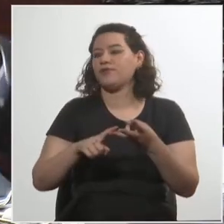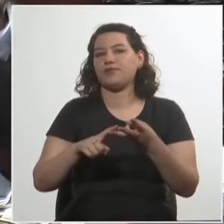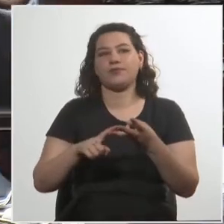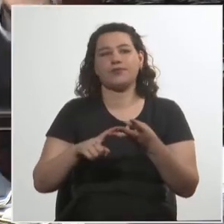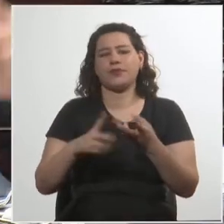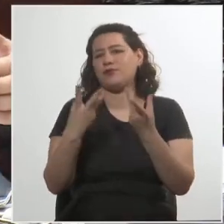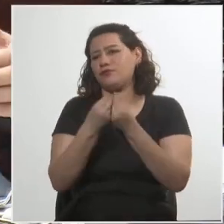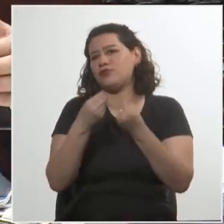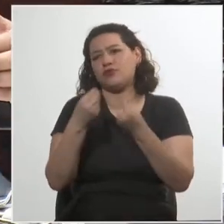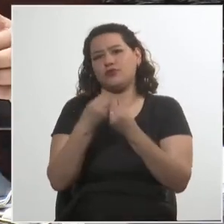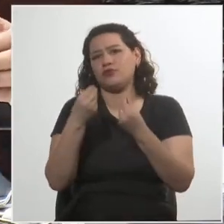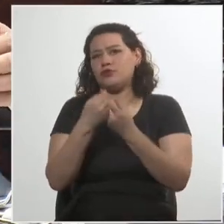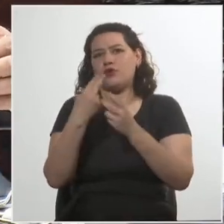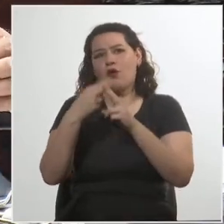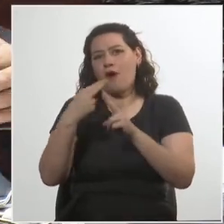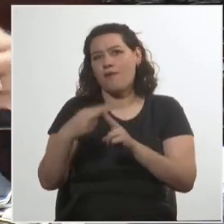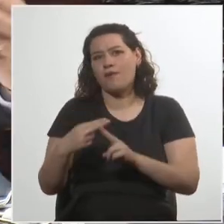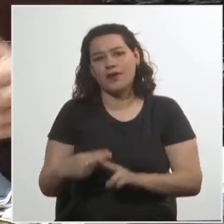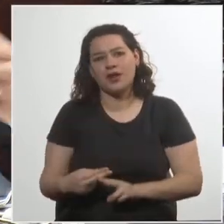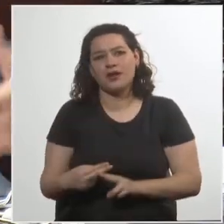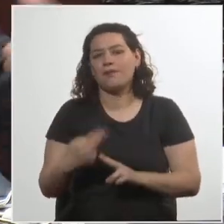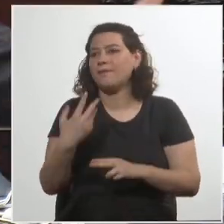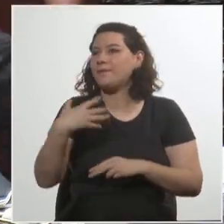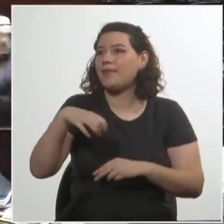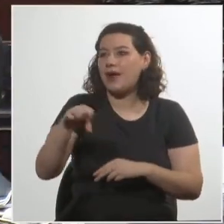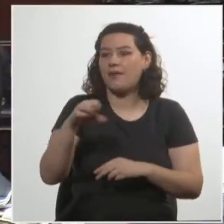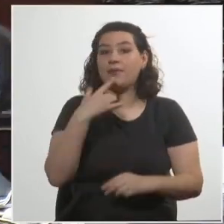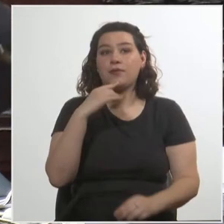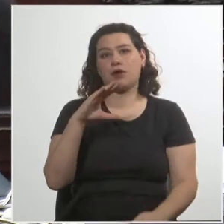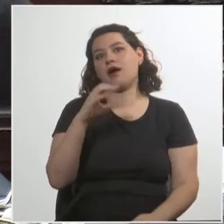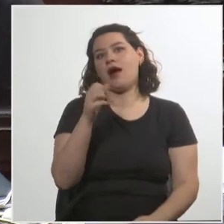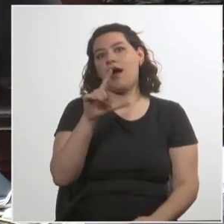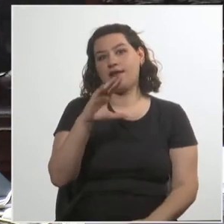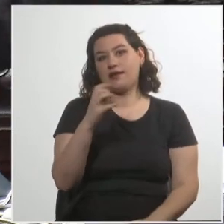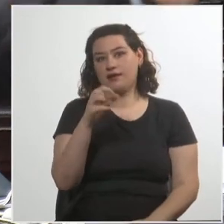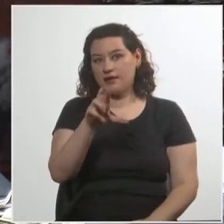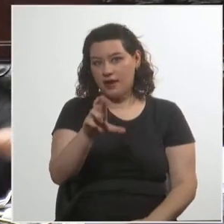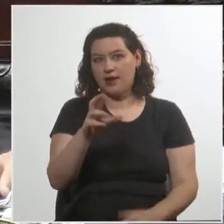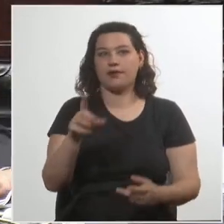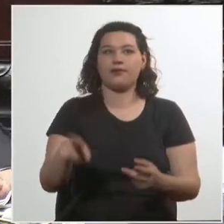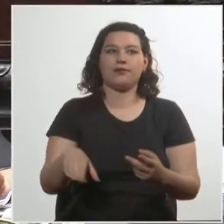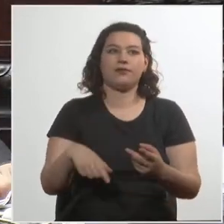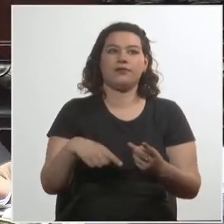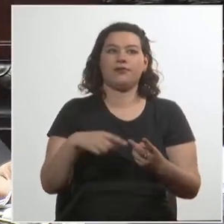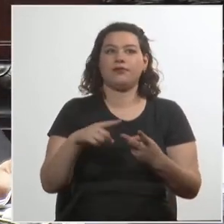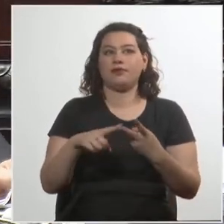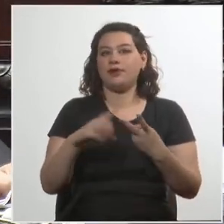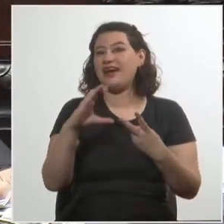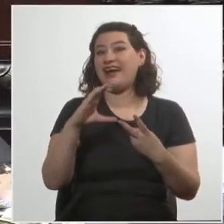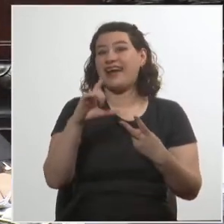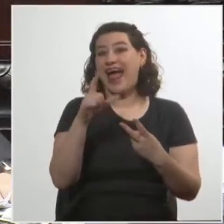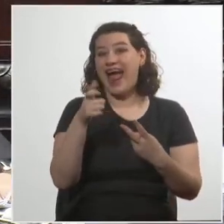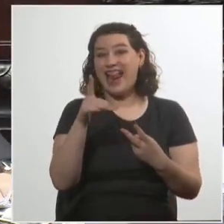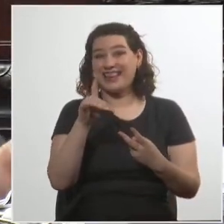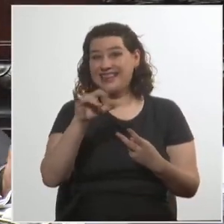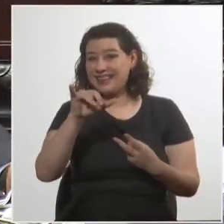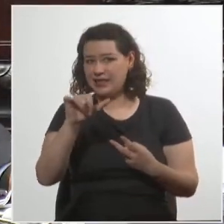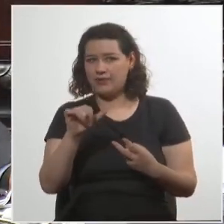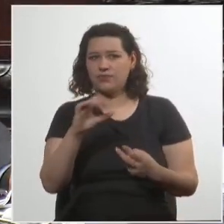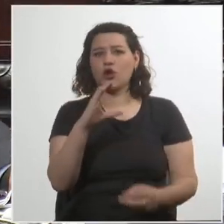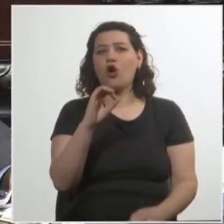mucho más por supuesto si hablamos de calcar Cómo se refirió coleme o clandy